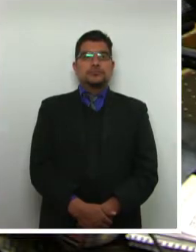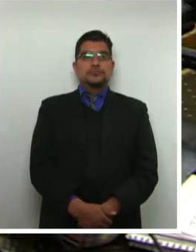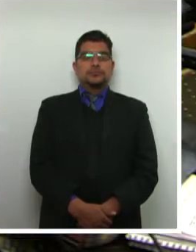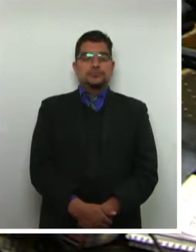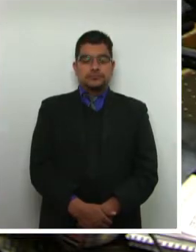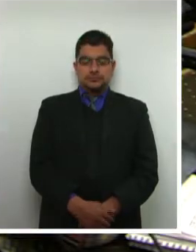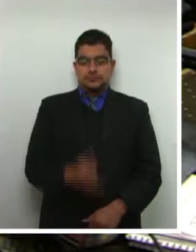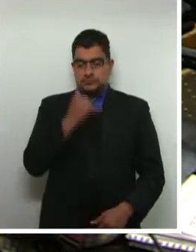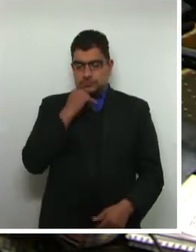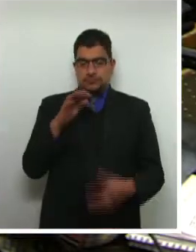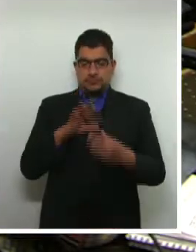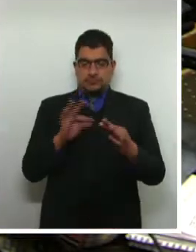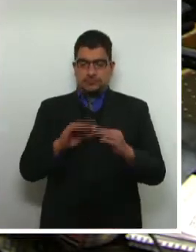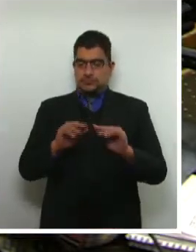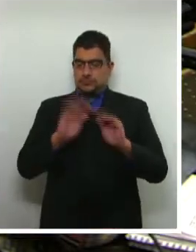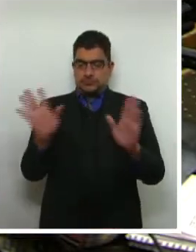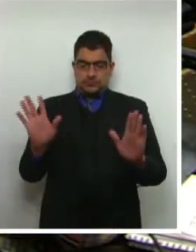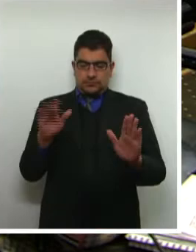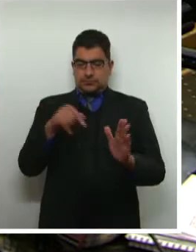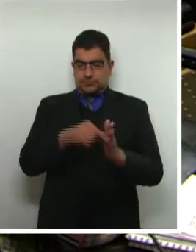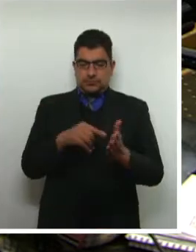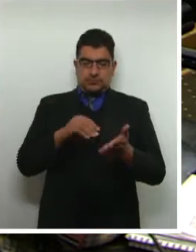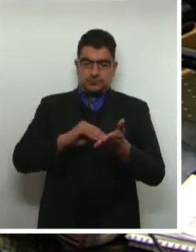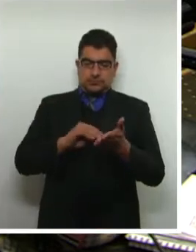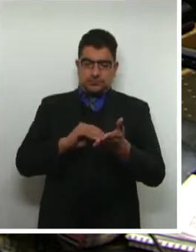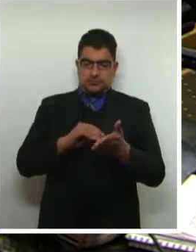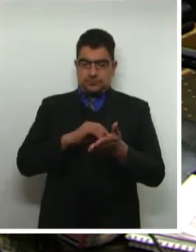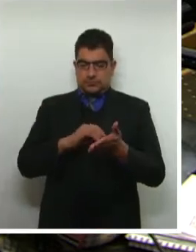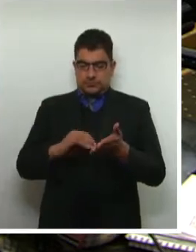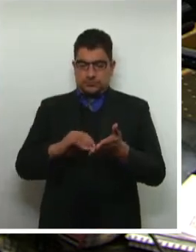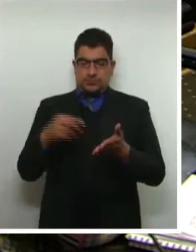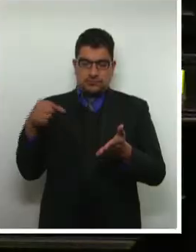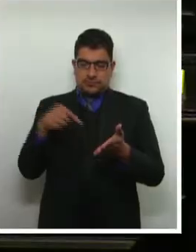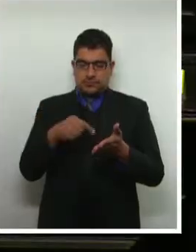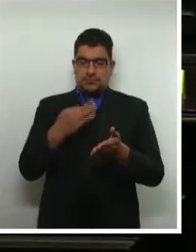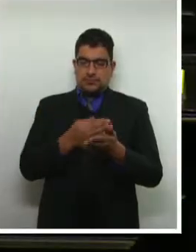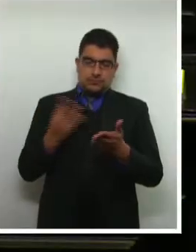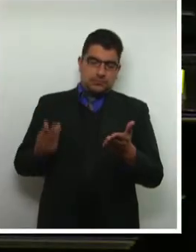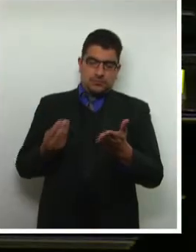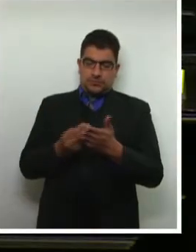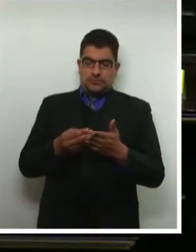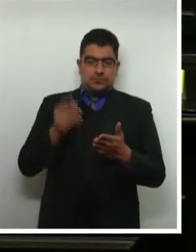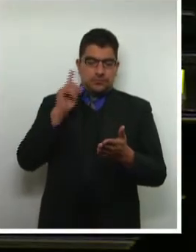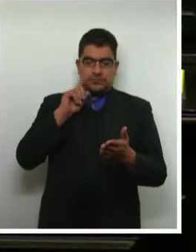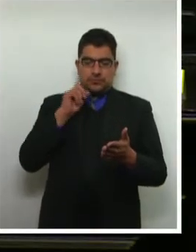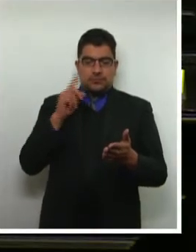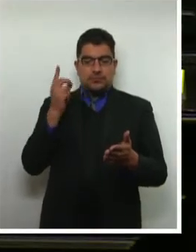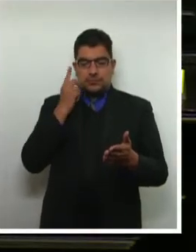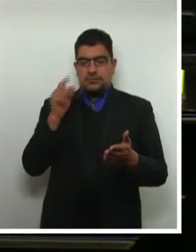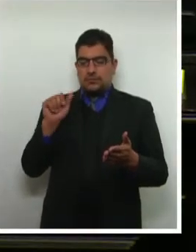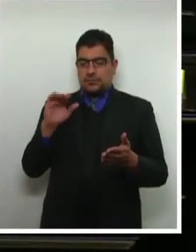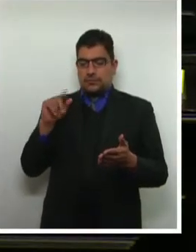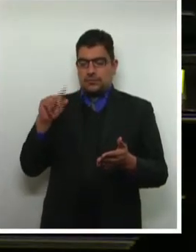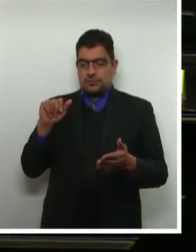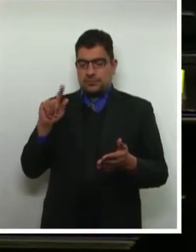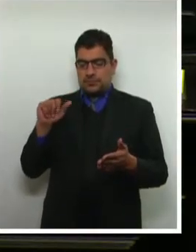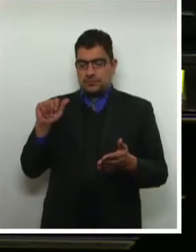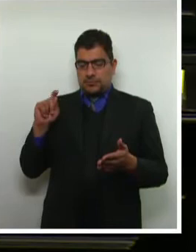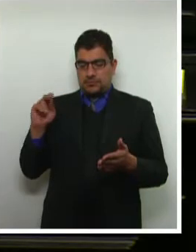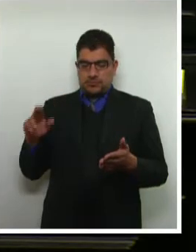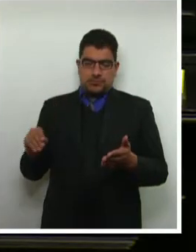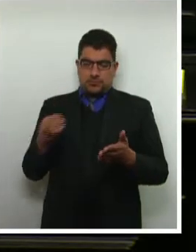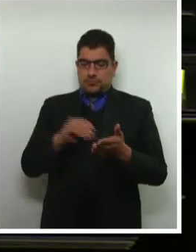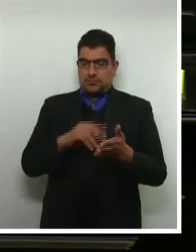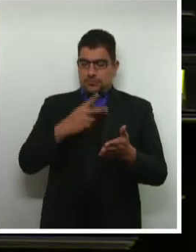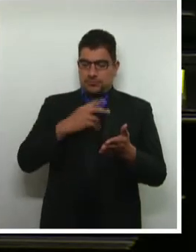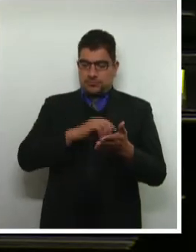Debo hacer una precisión. La eliminación del párrafo respecto a la iniciativa de la diputada Claudia Pastor es eliminar